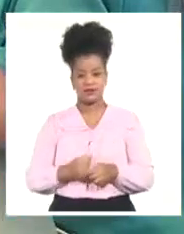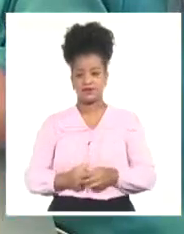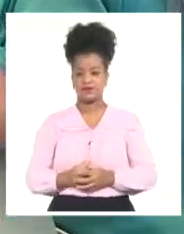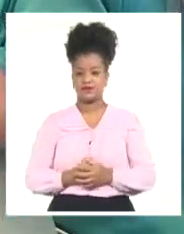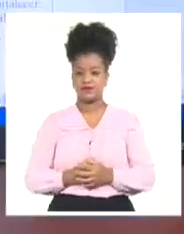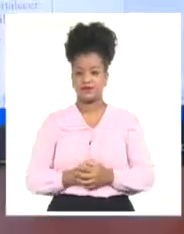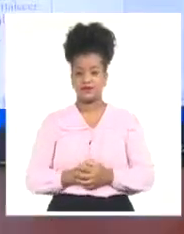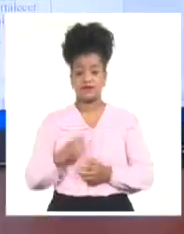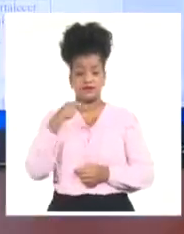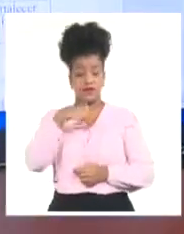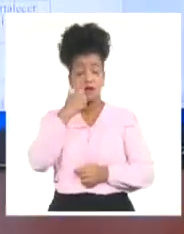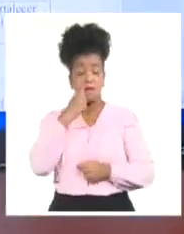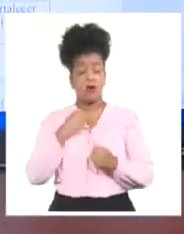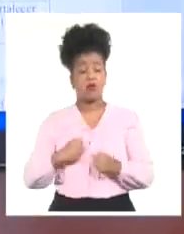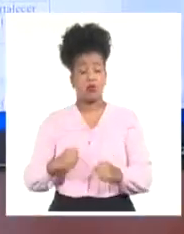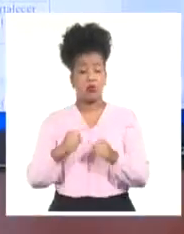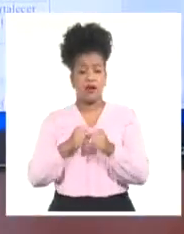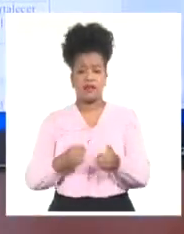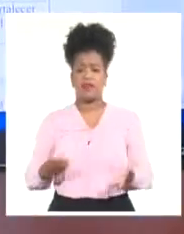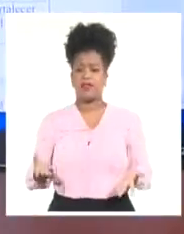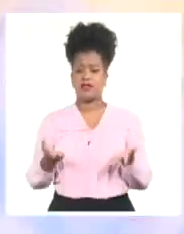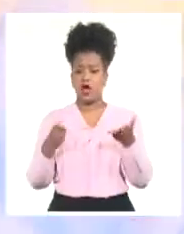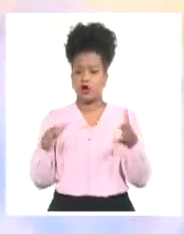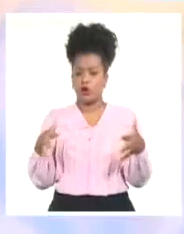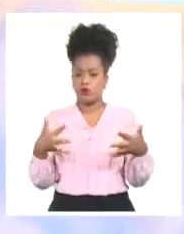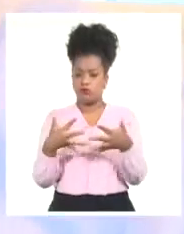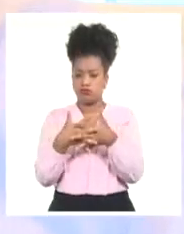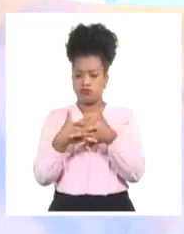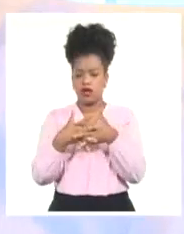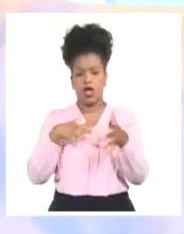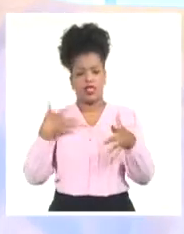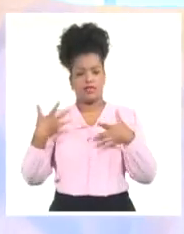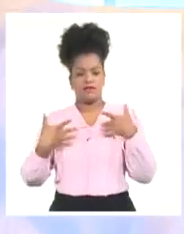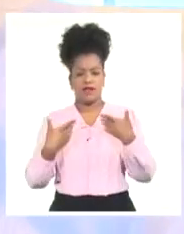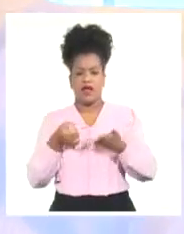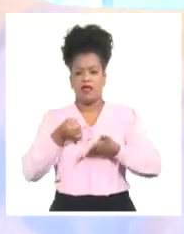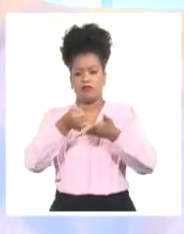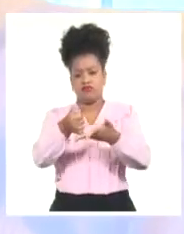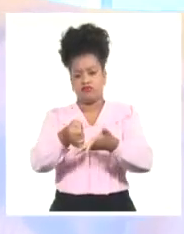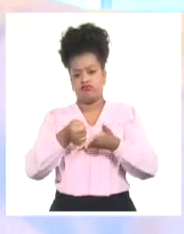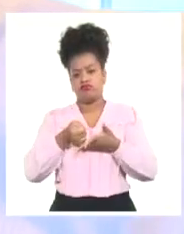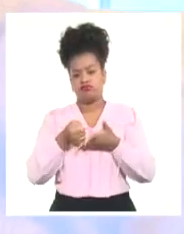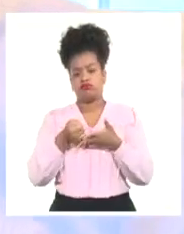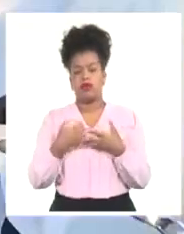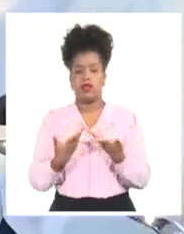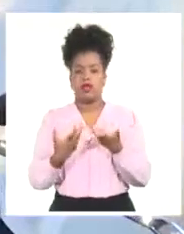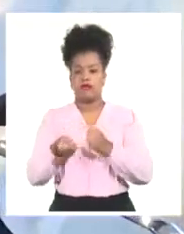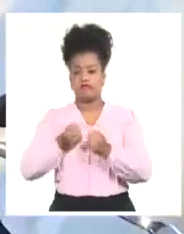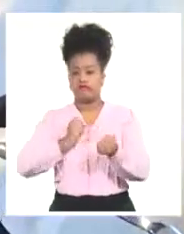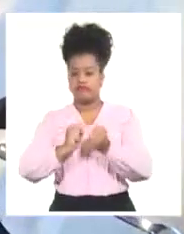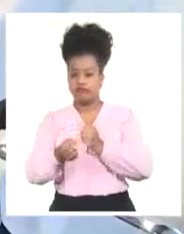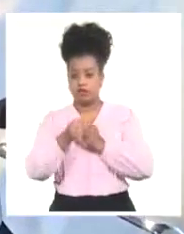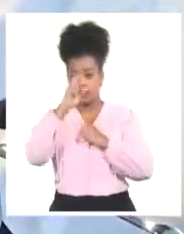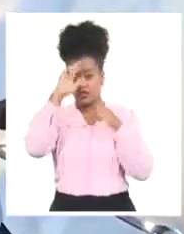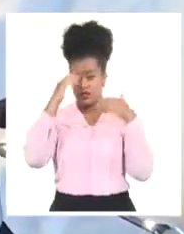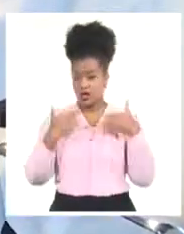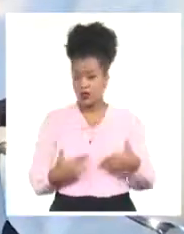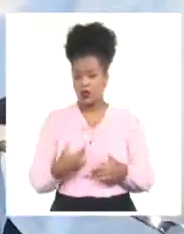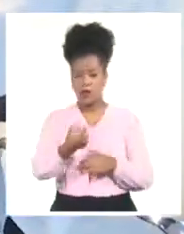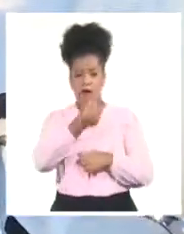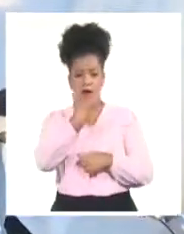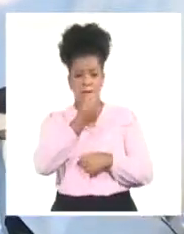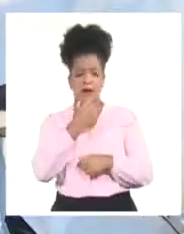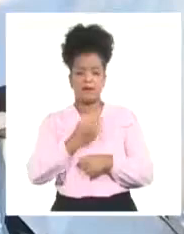fortalece el desarrollo conjunto de actividades de cooperación en el campo de la regulación de insumos para la salud entre la mayor de